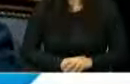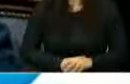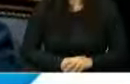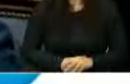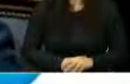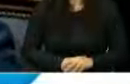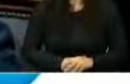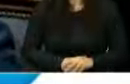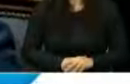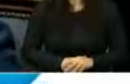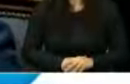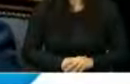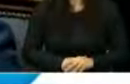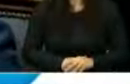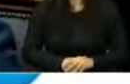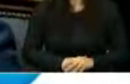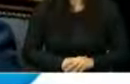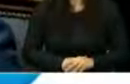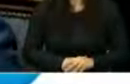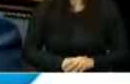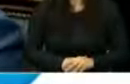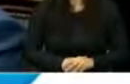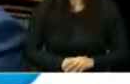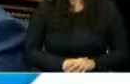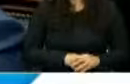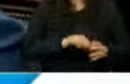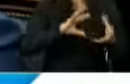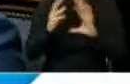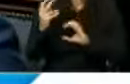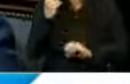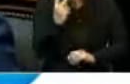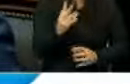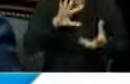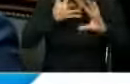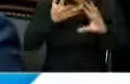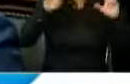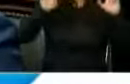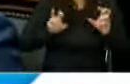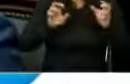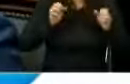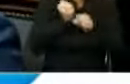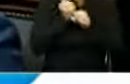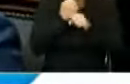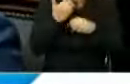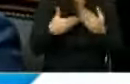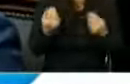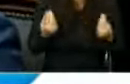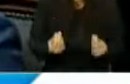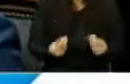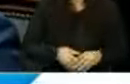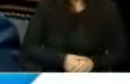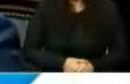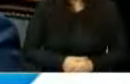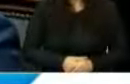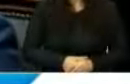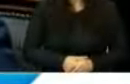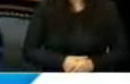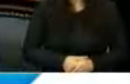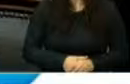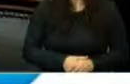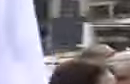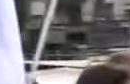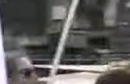hace complicada puedo plantear la que, comunicación. Me dicen que ya, con respecto al tema de alimentos, hay un avión en el Palomar sí. que está